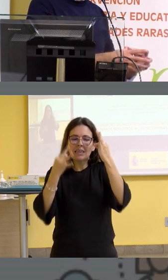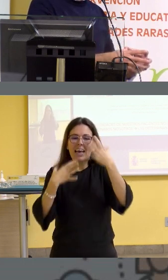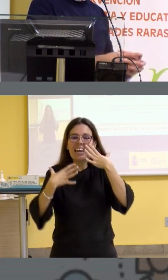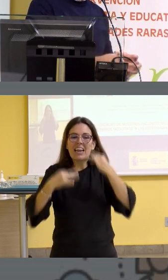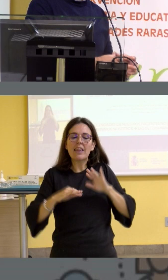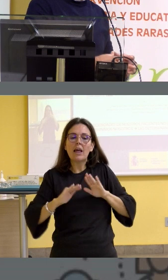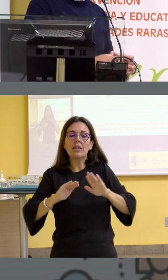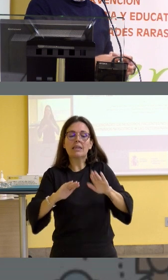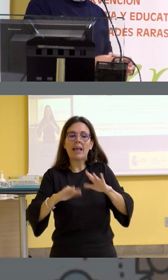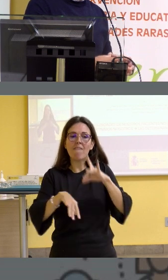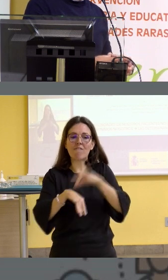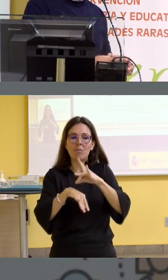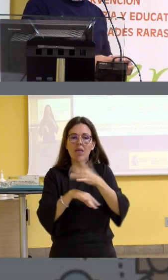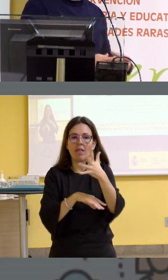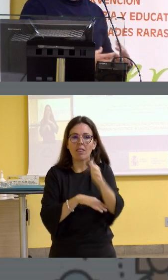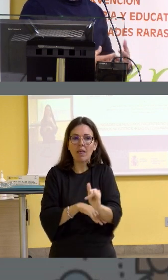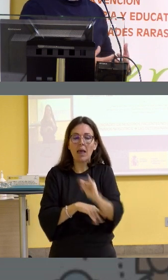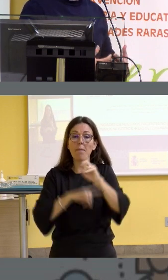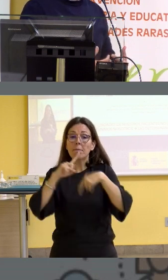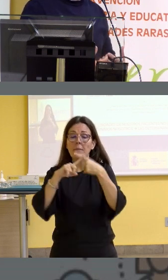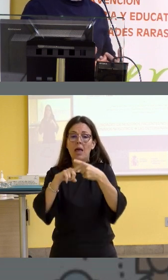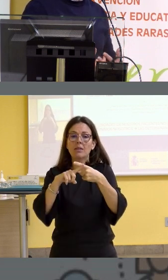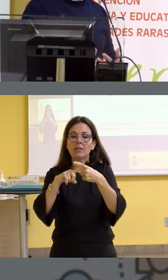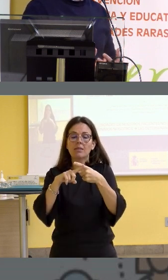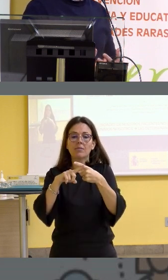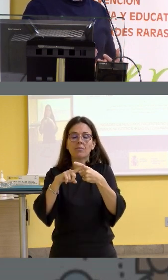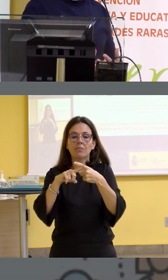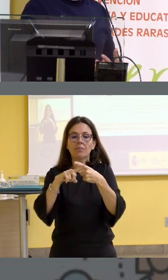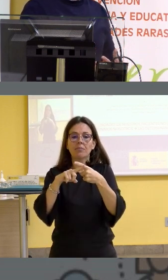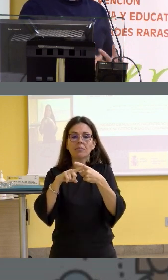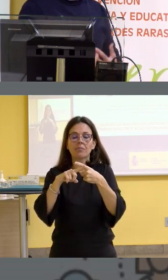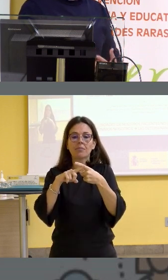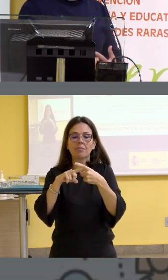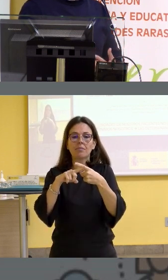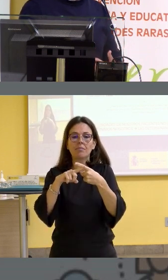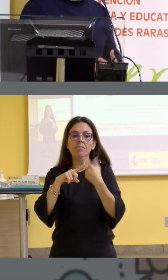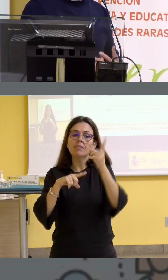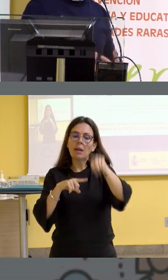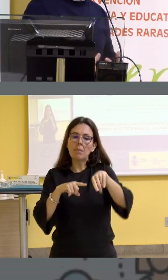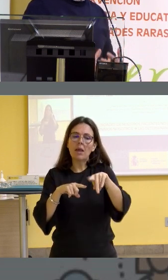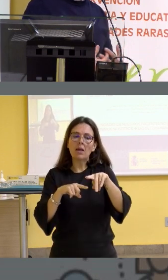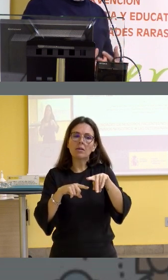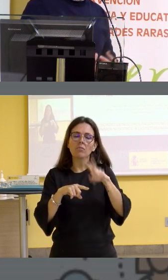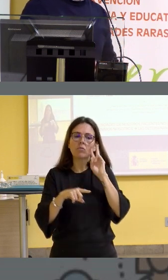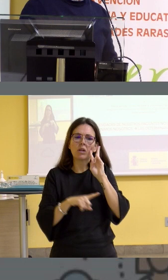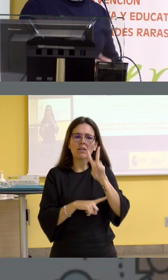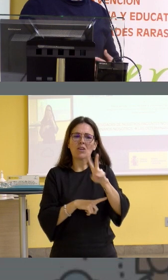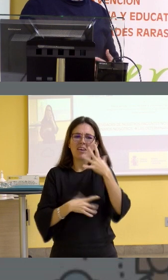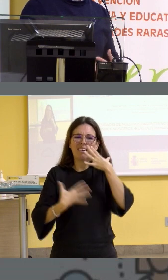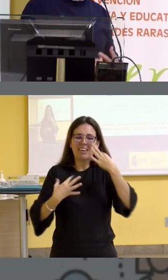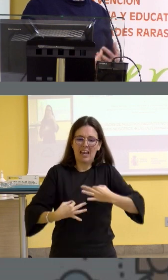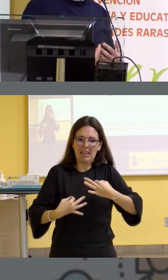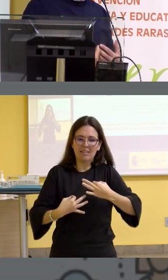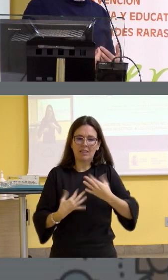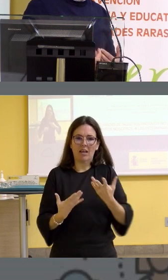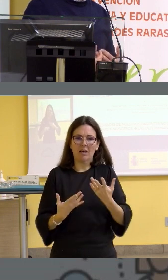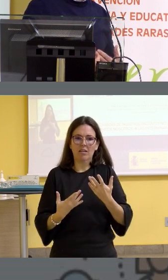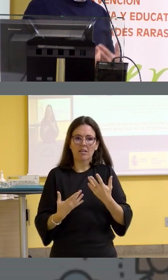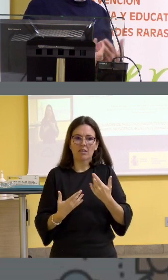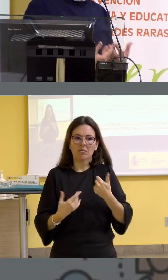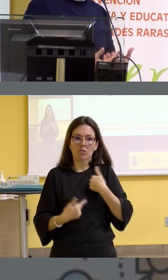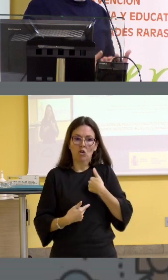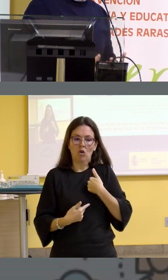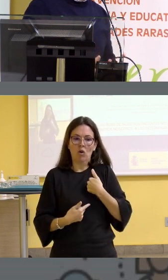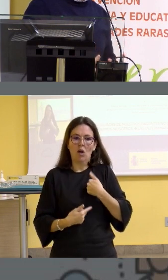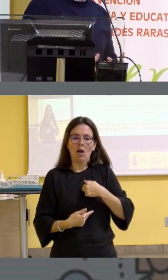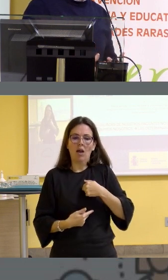acompaña a estas enfermedades y si no hacemos una visión crítica y realista de qué vamos a ser